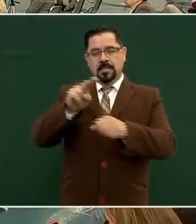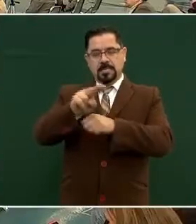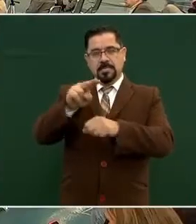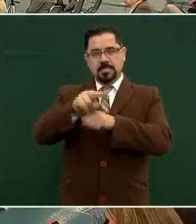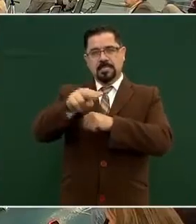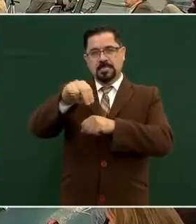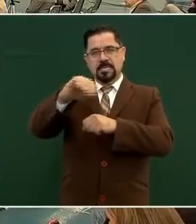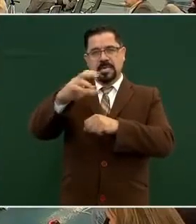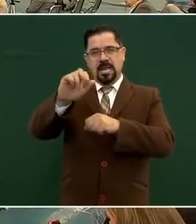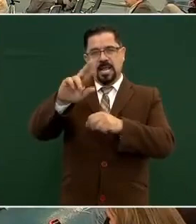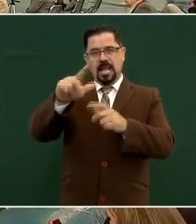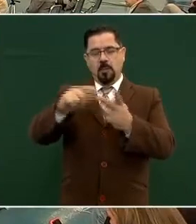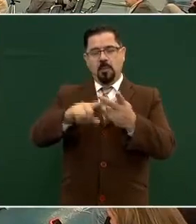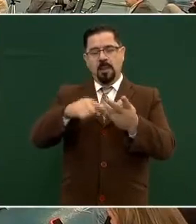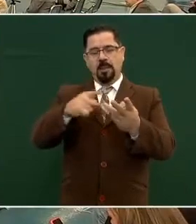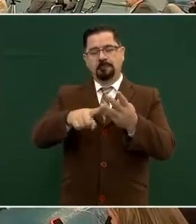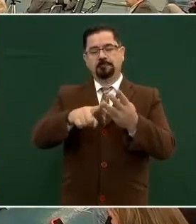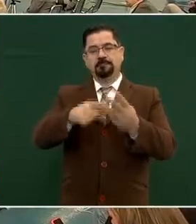España